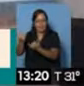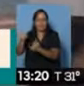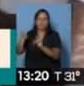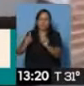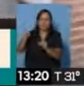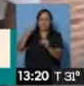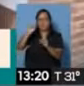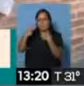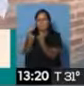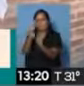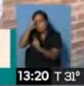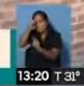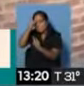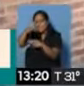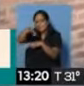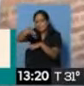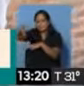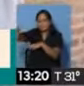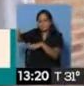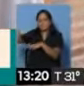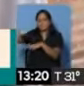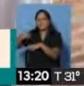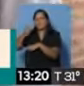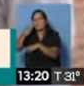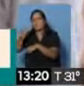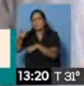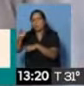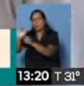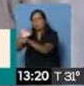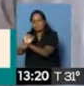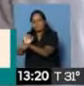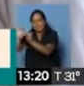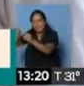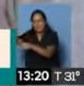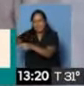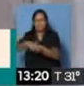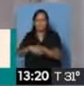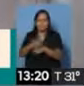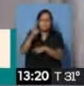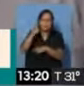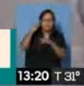eso implica que en las comisarías en el futuro no no debería haber personas detenidas Muchas gracias ministro un gusto